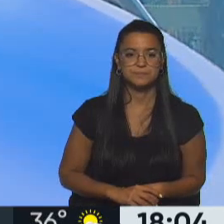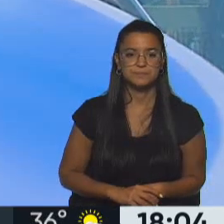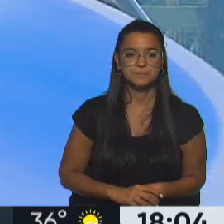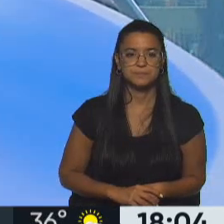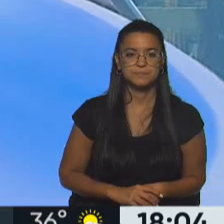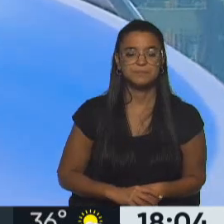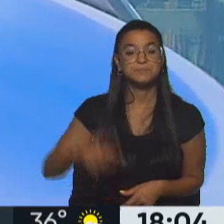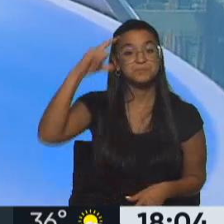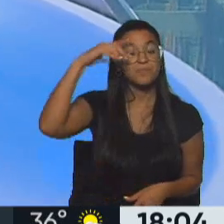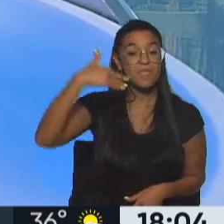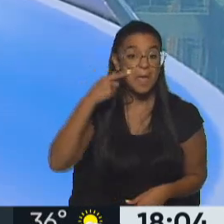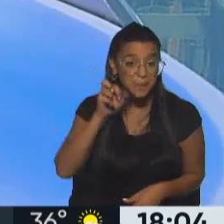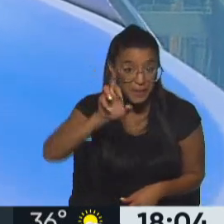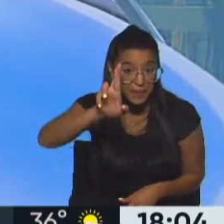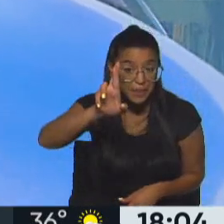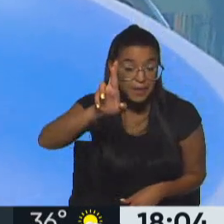Emir